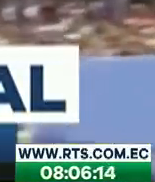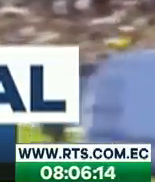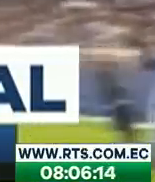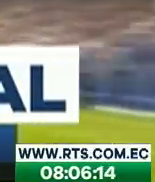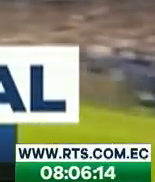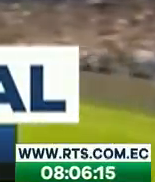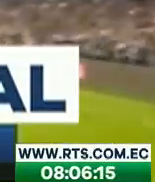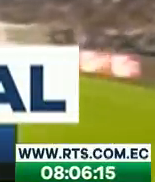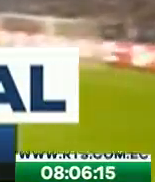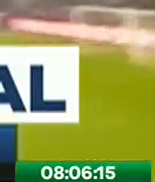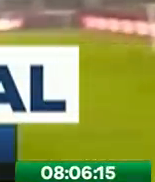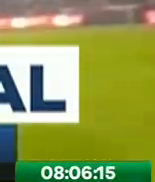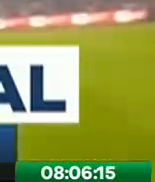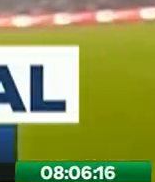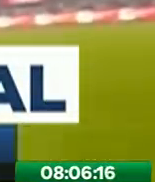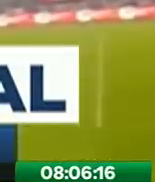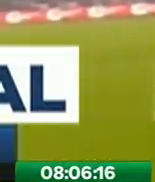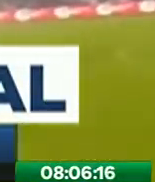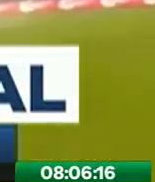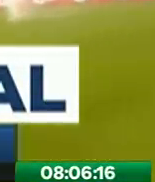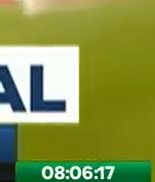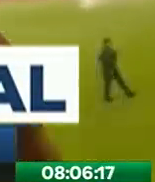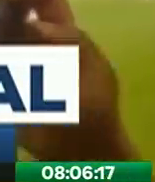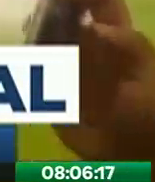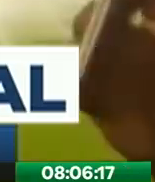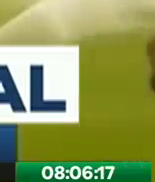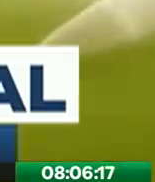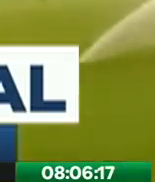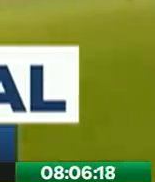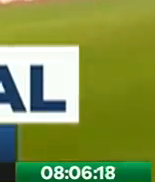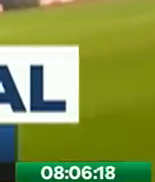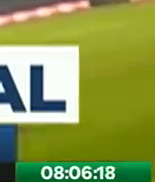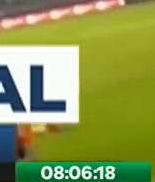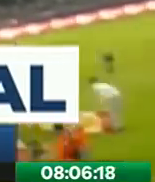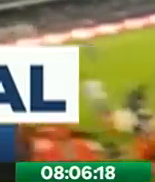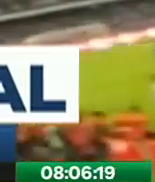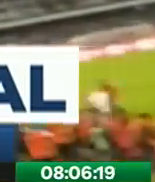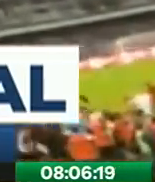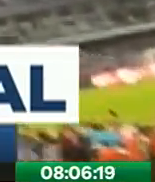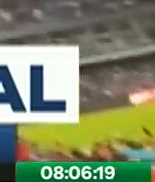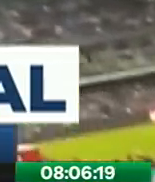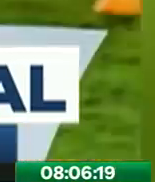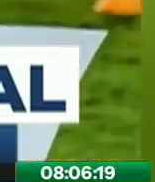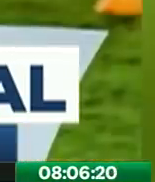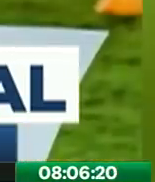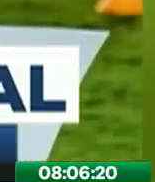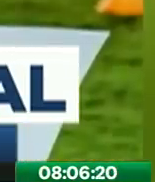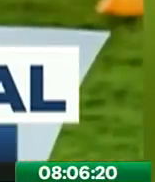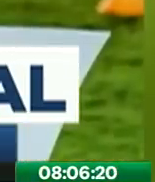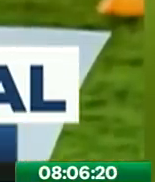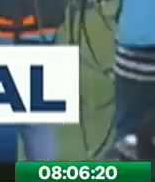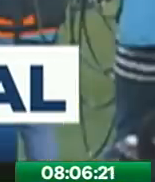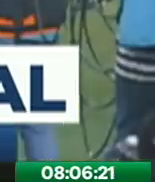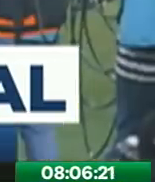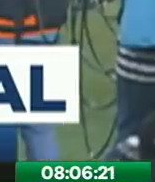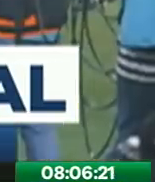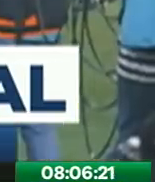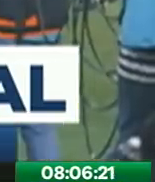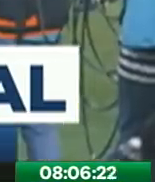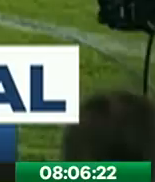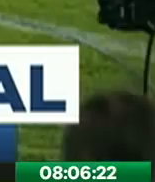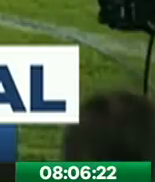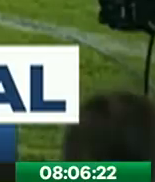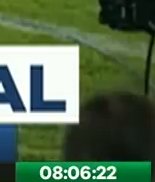Y aquí está información que no nos complace ni nos alegra a los guayaquileños, no odiadores de ningún